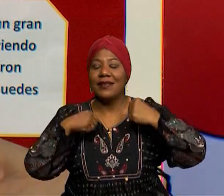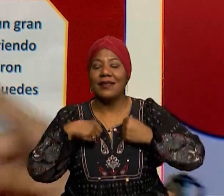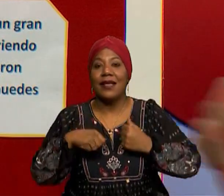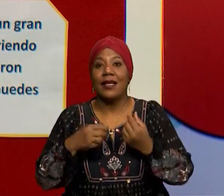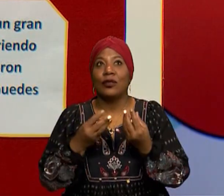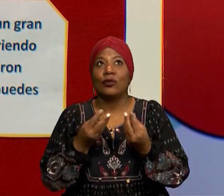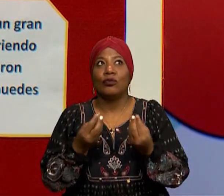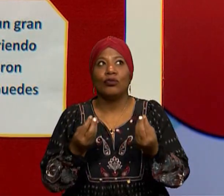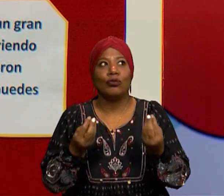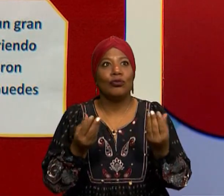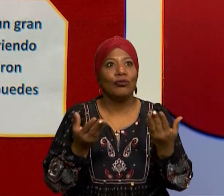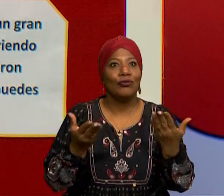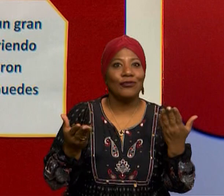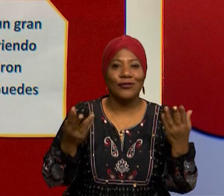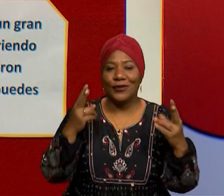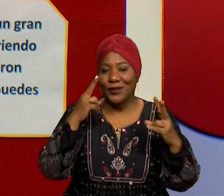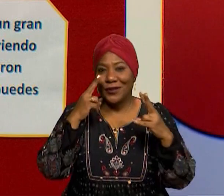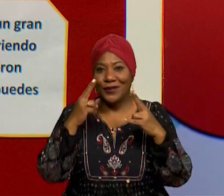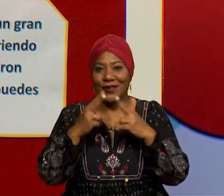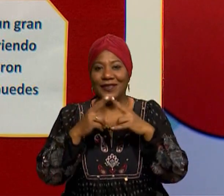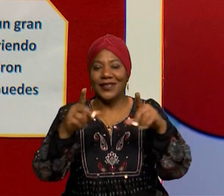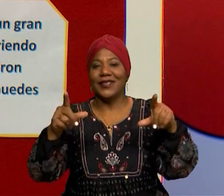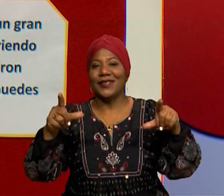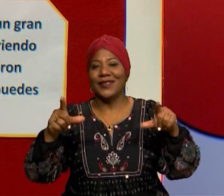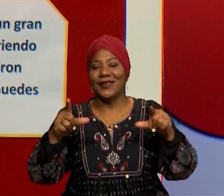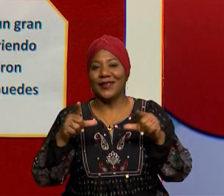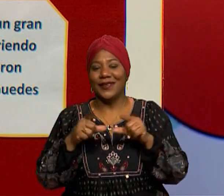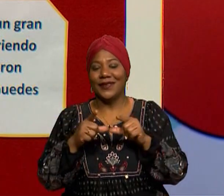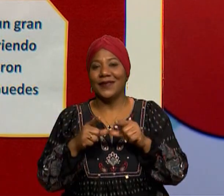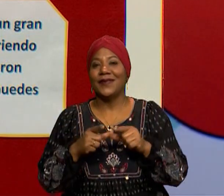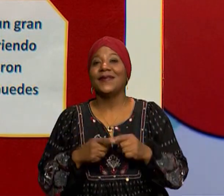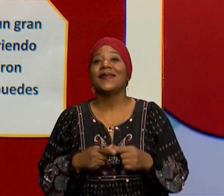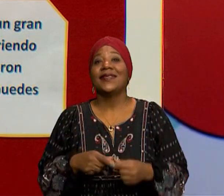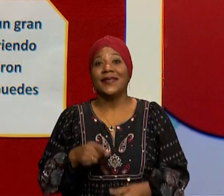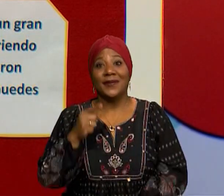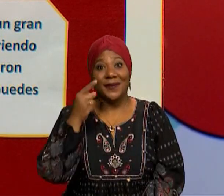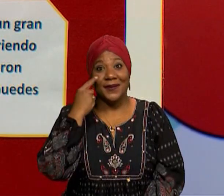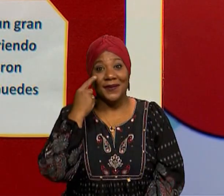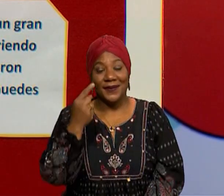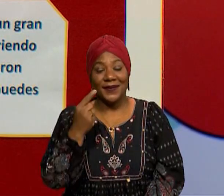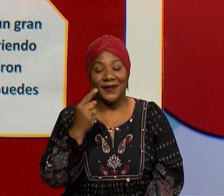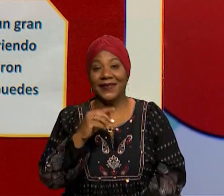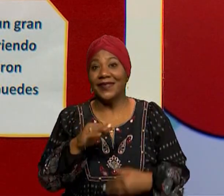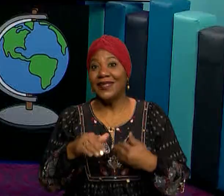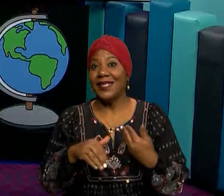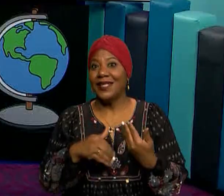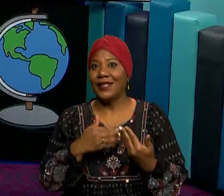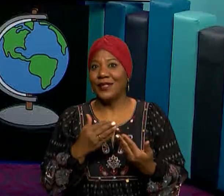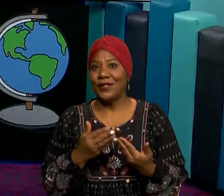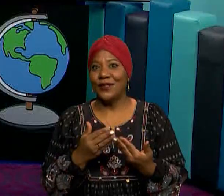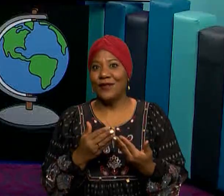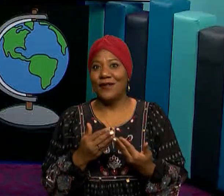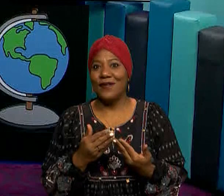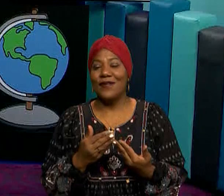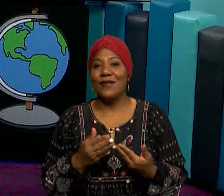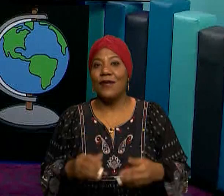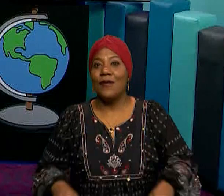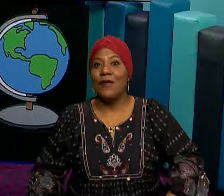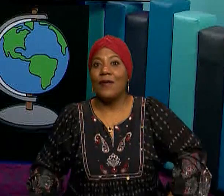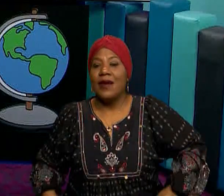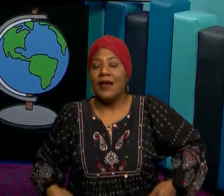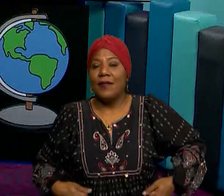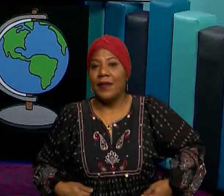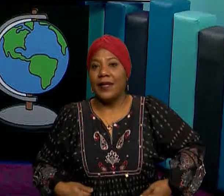juntos muchos lugares. Tuvieron increíbles experiencias. Te podrás imaginar todo lo que el niño pudo haber hecho con ese